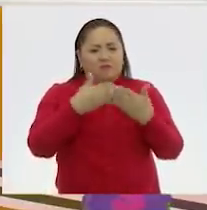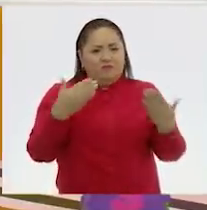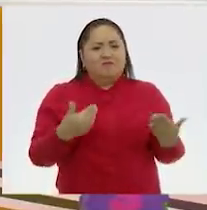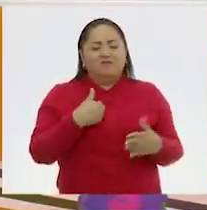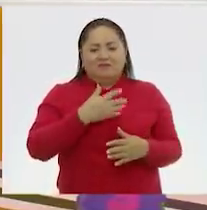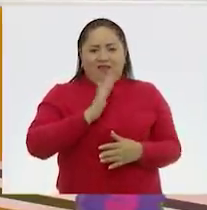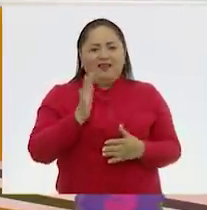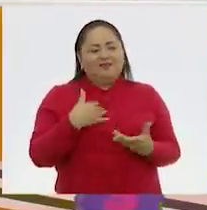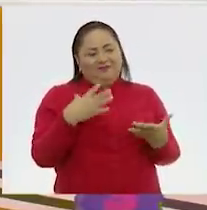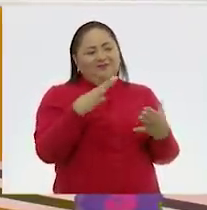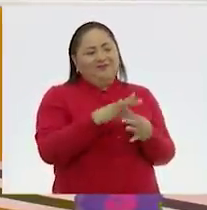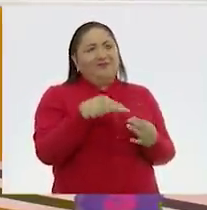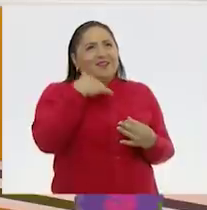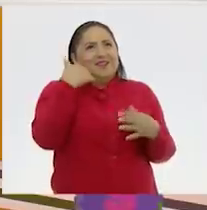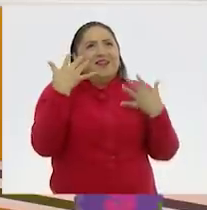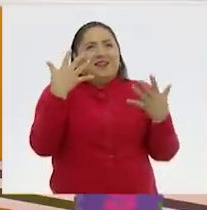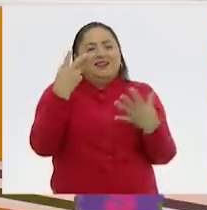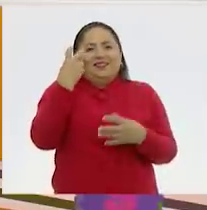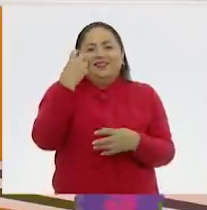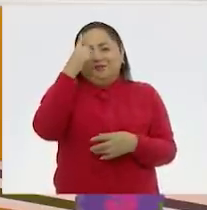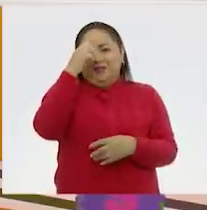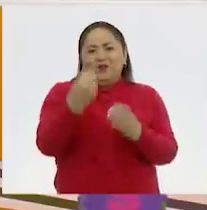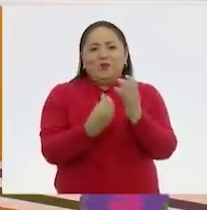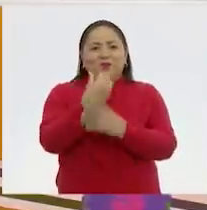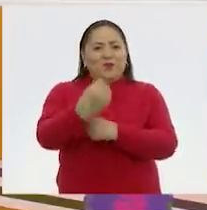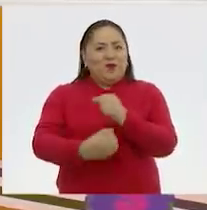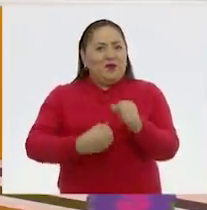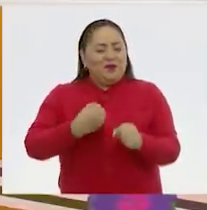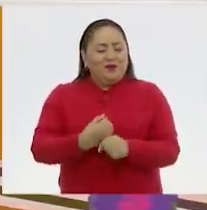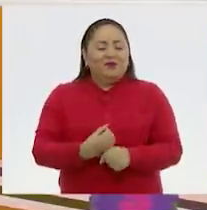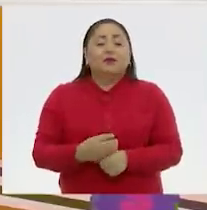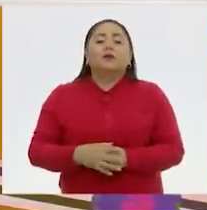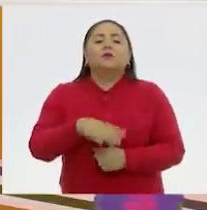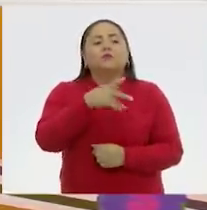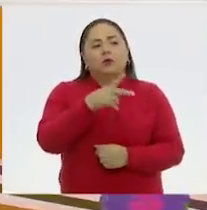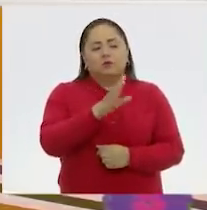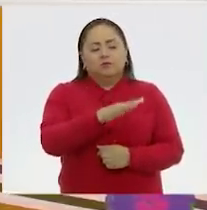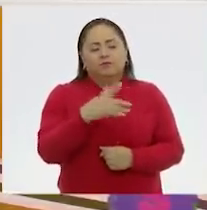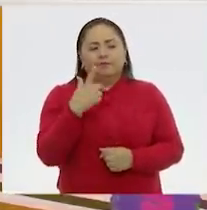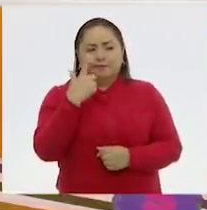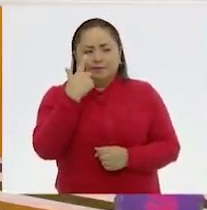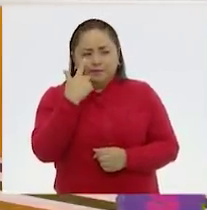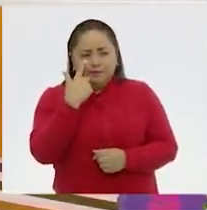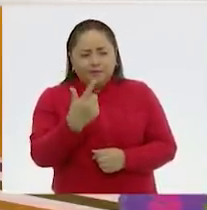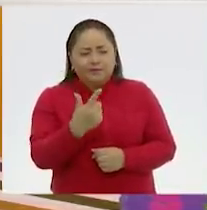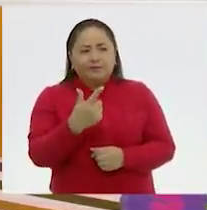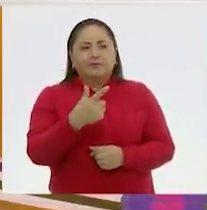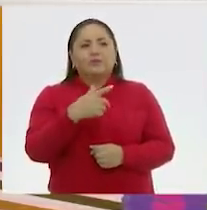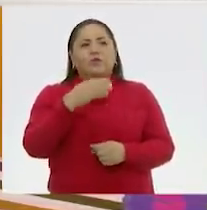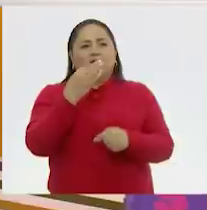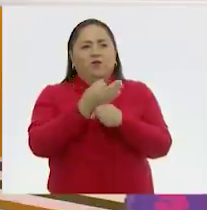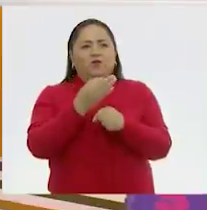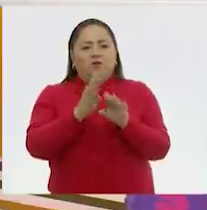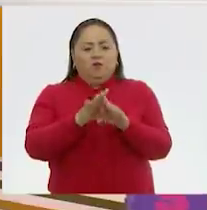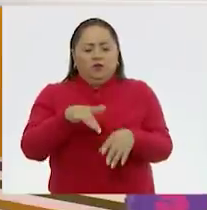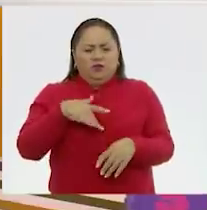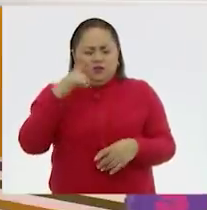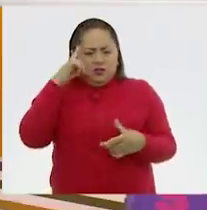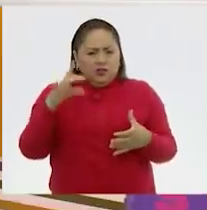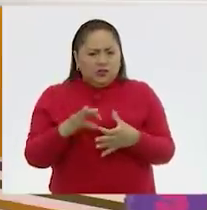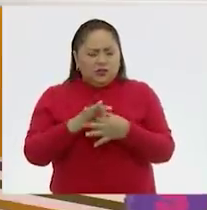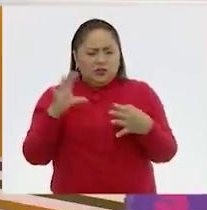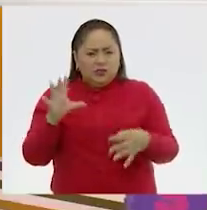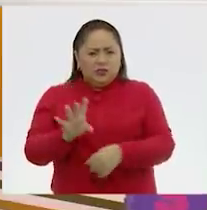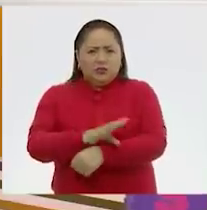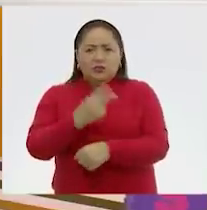mis propósitos y eso está muy bien. Y es que, fíjate que dejarse llevar por las emociones y no